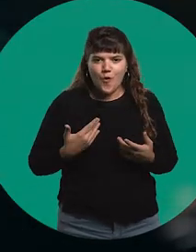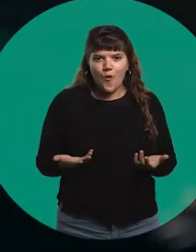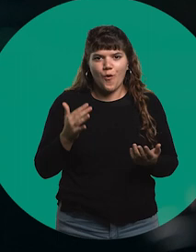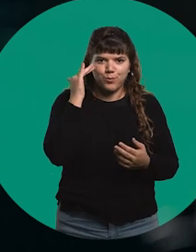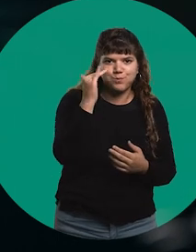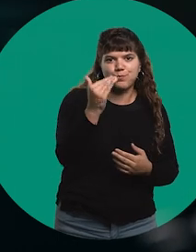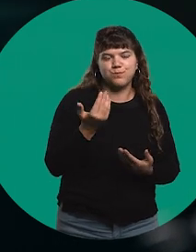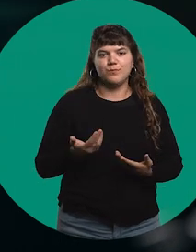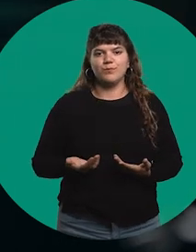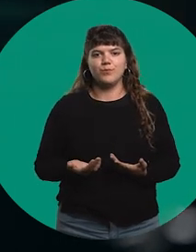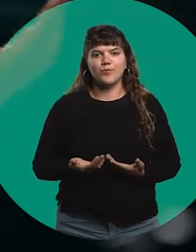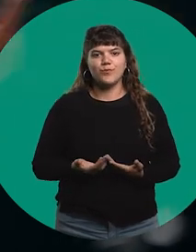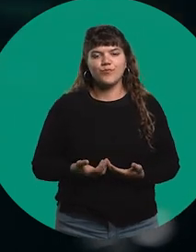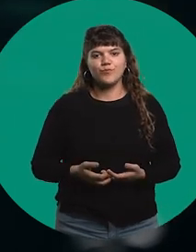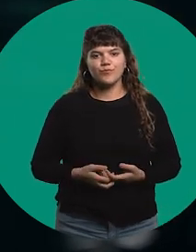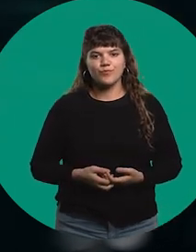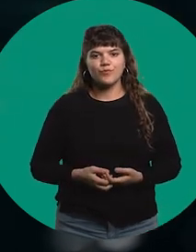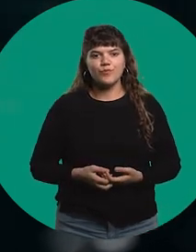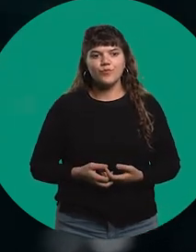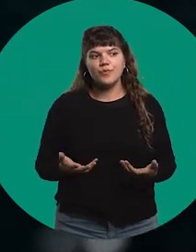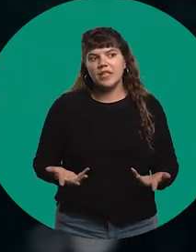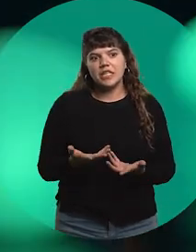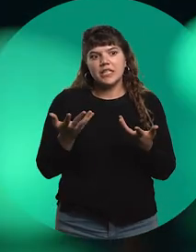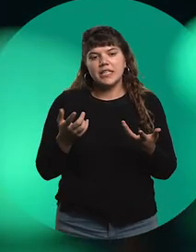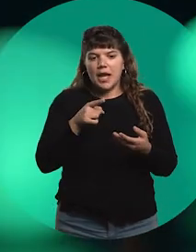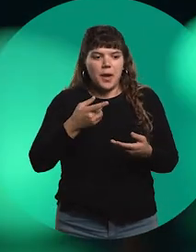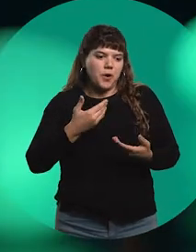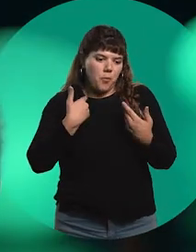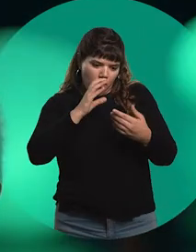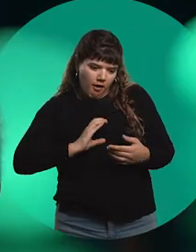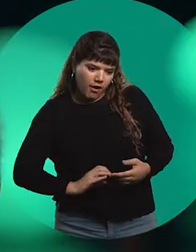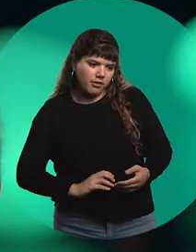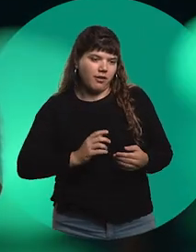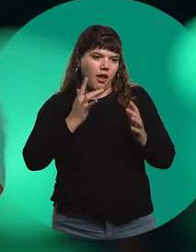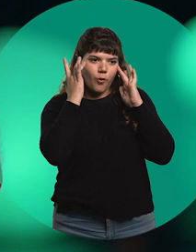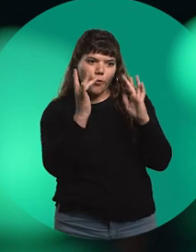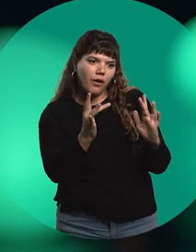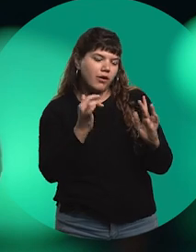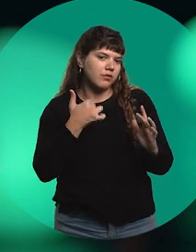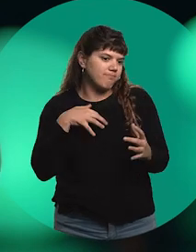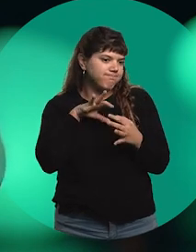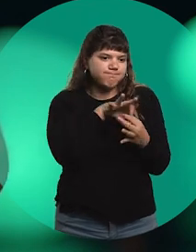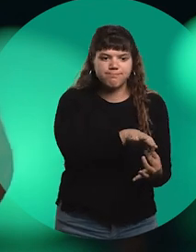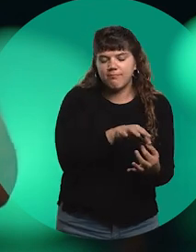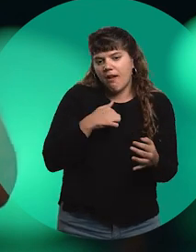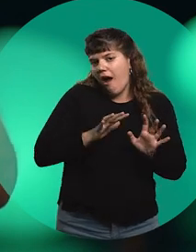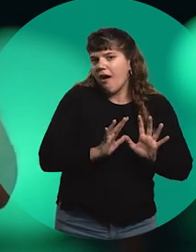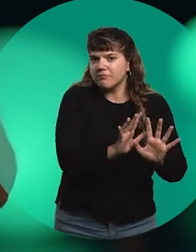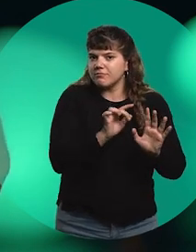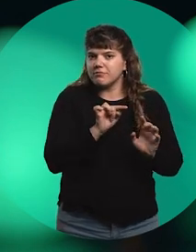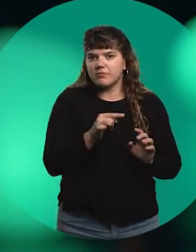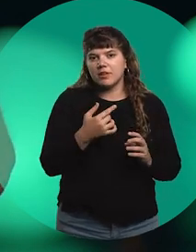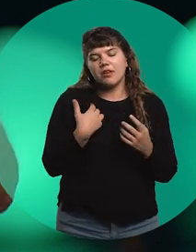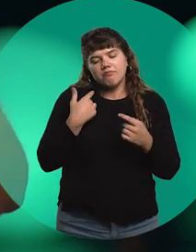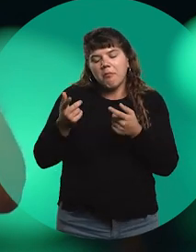esa personalidad, si querés, educativa, que yo he encontrado, ¿no?